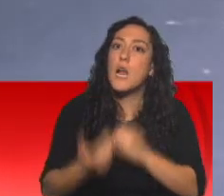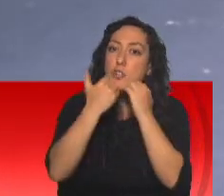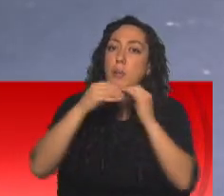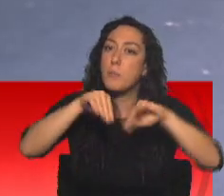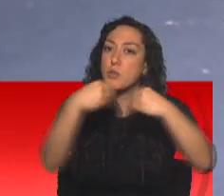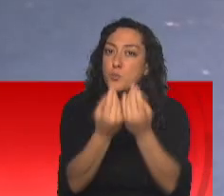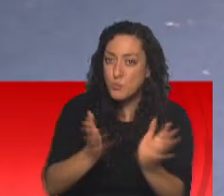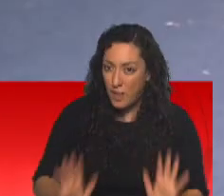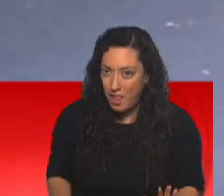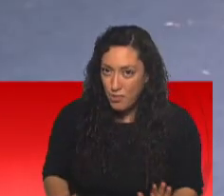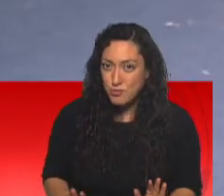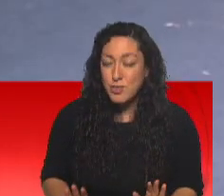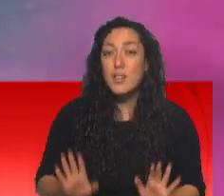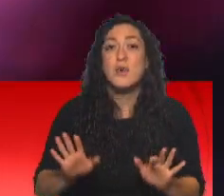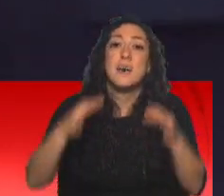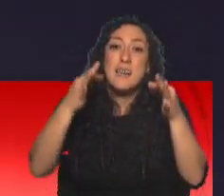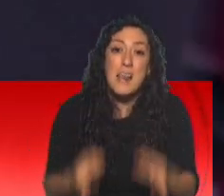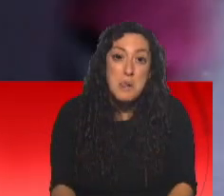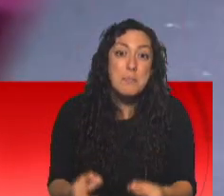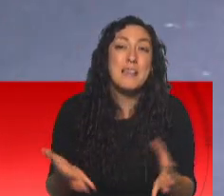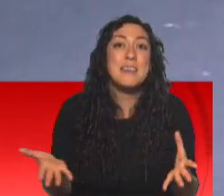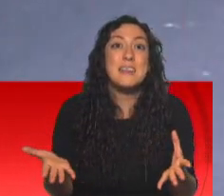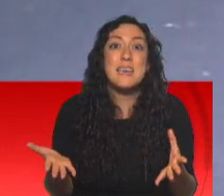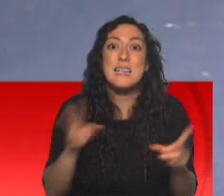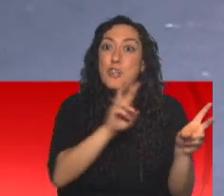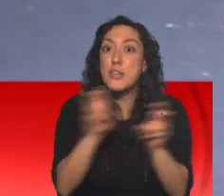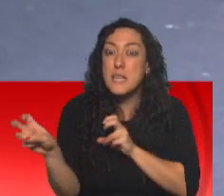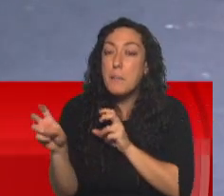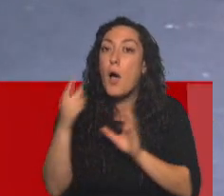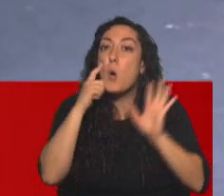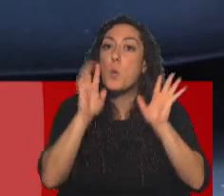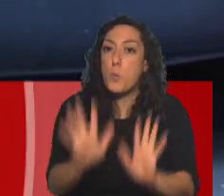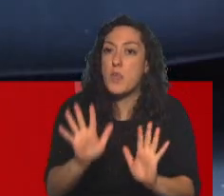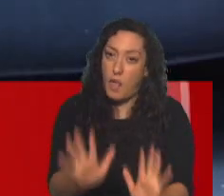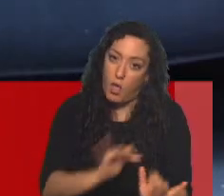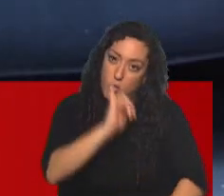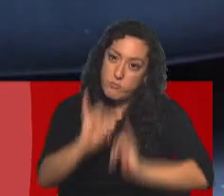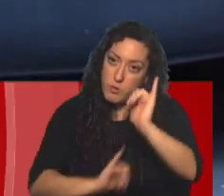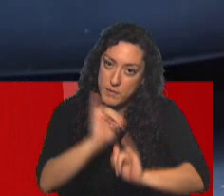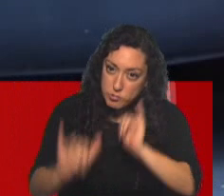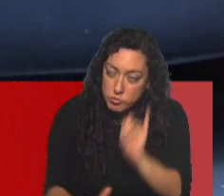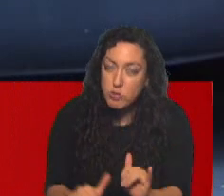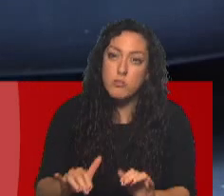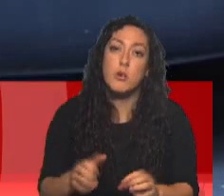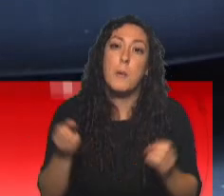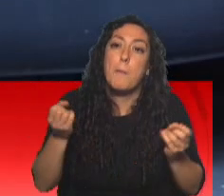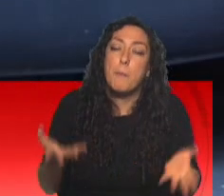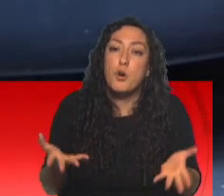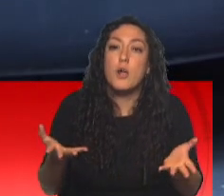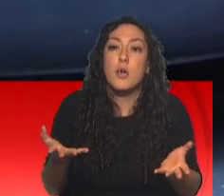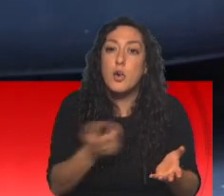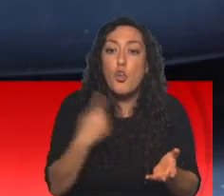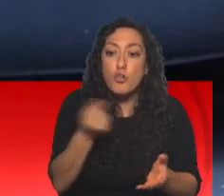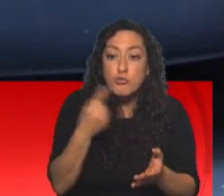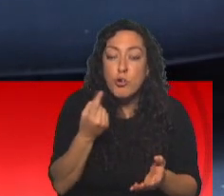que todavía no se sabe y realmente hay que hablar estos temas con mucho cuidado, sí, con mucha precaución, porque nosotros